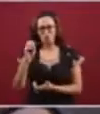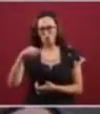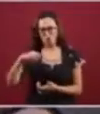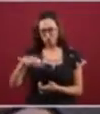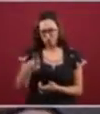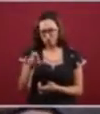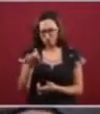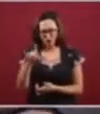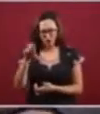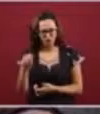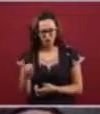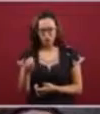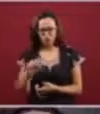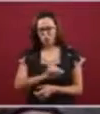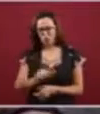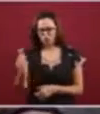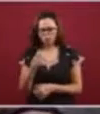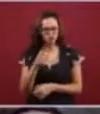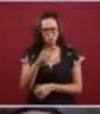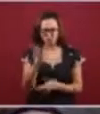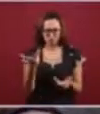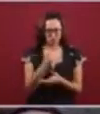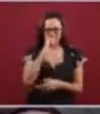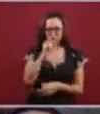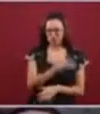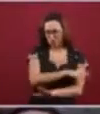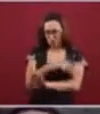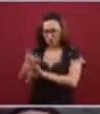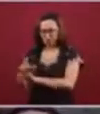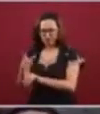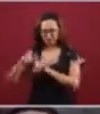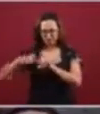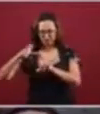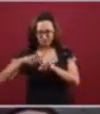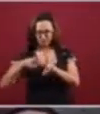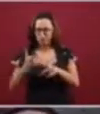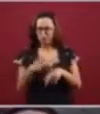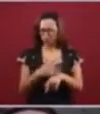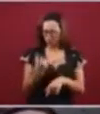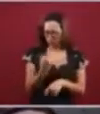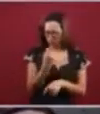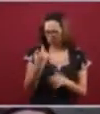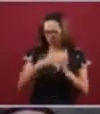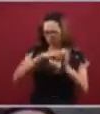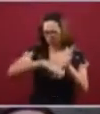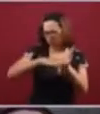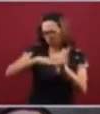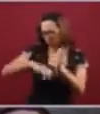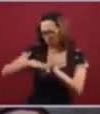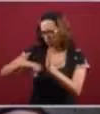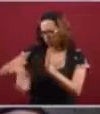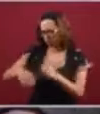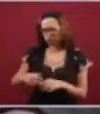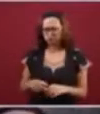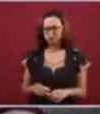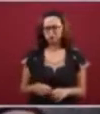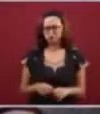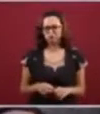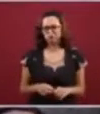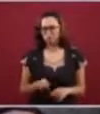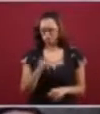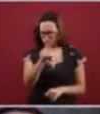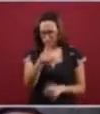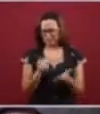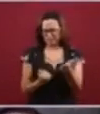Saizar. A los anteriores, pero usted no lo hizo, usted se fue sobre los críticos. Son ejemplos. ¿Es una